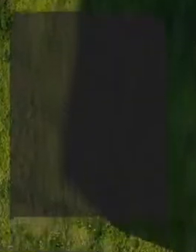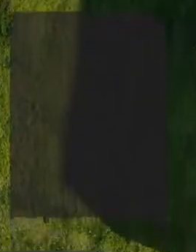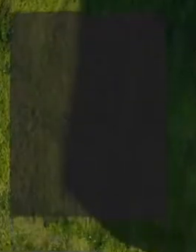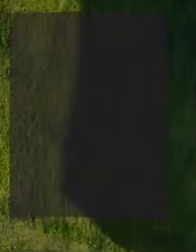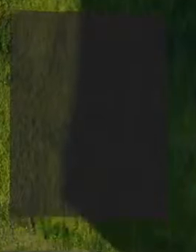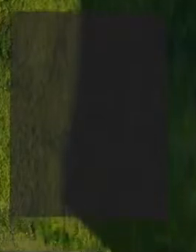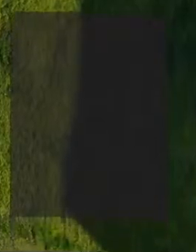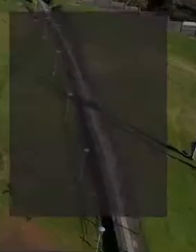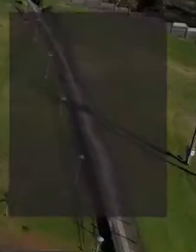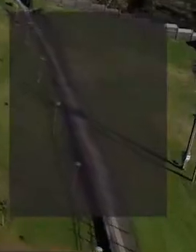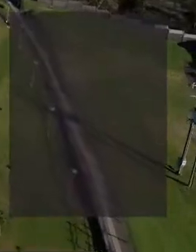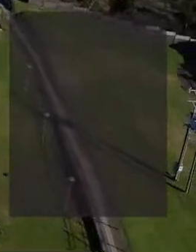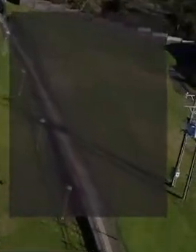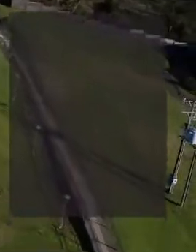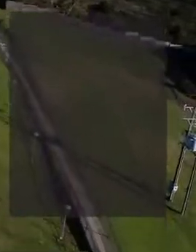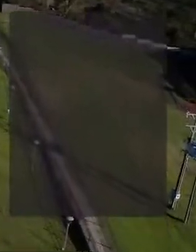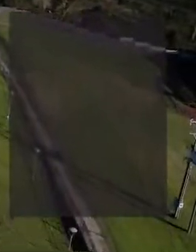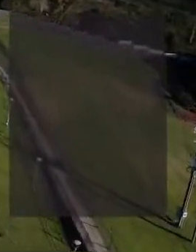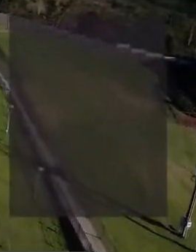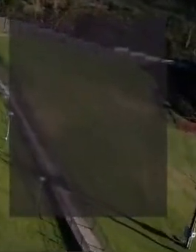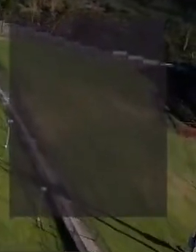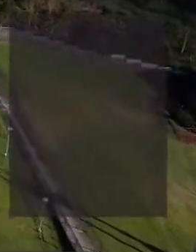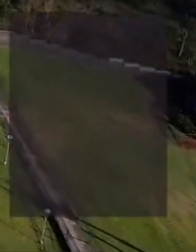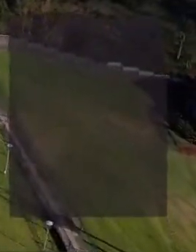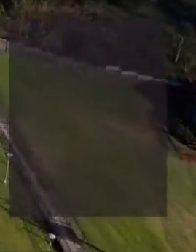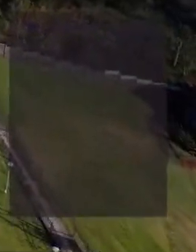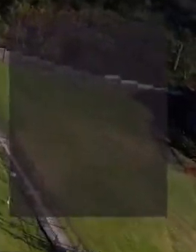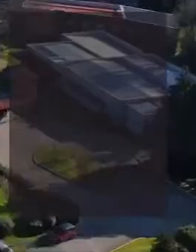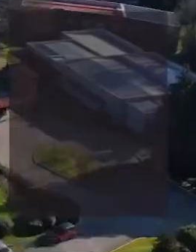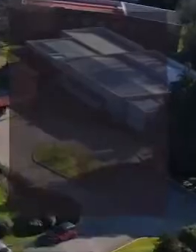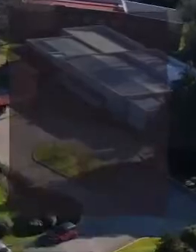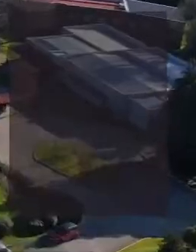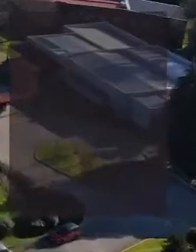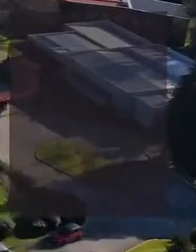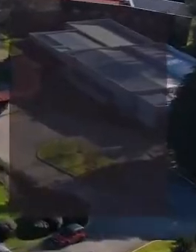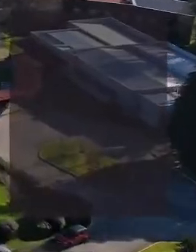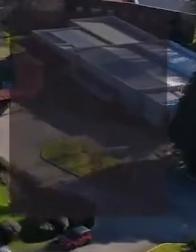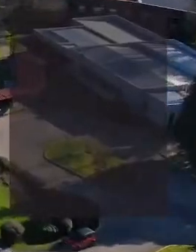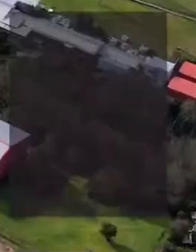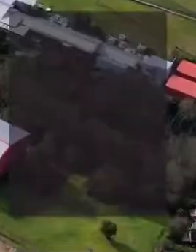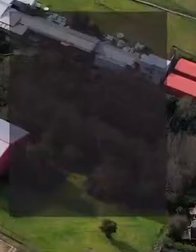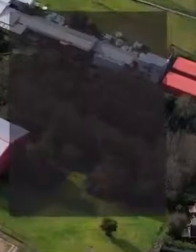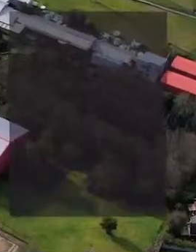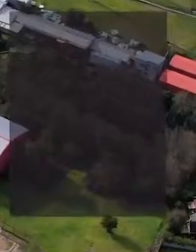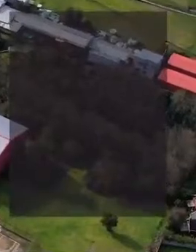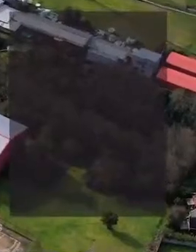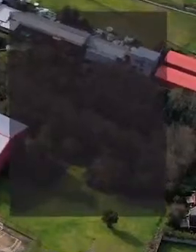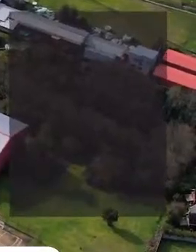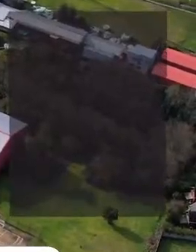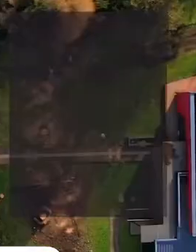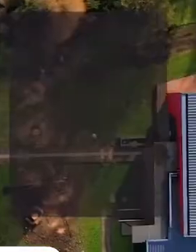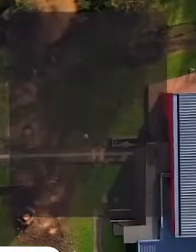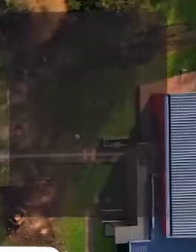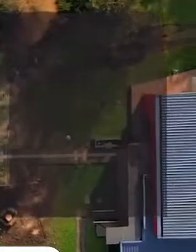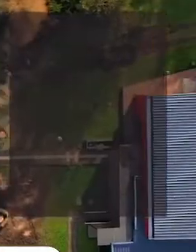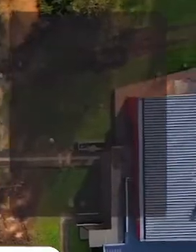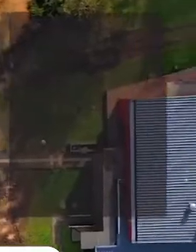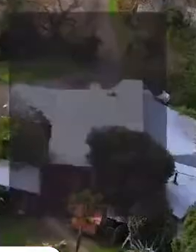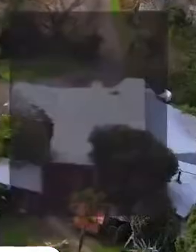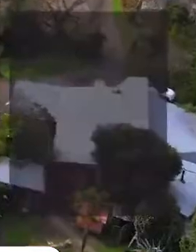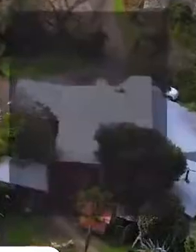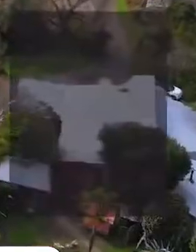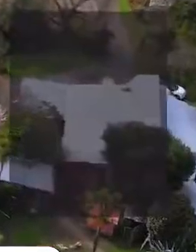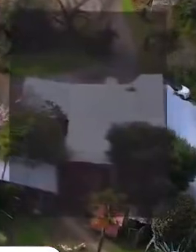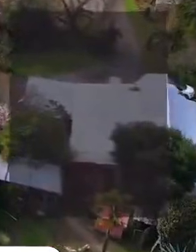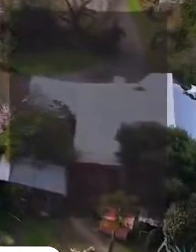construir un futuro brillante. Te ofrecemos un entorno único para aprender, crecer y explorar. Si buscas un